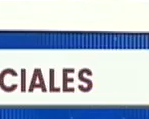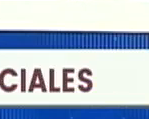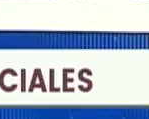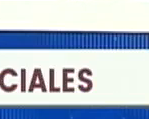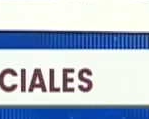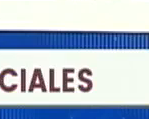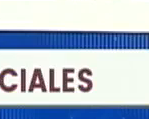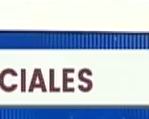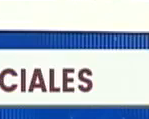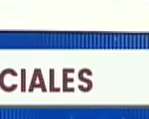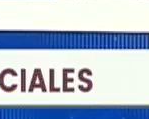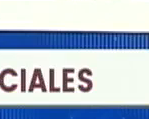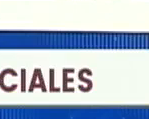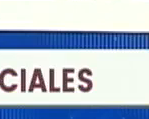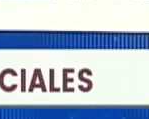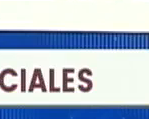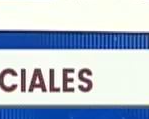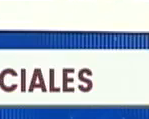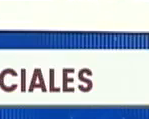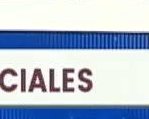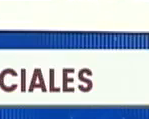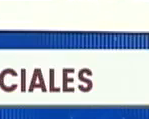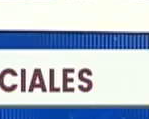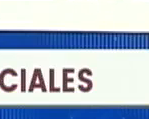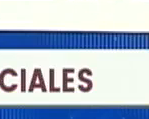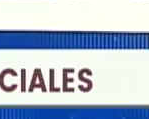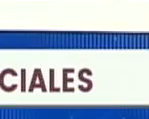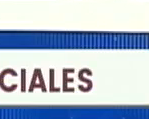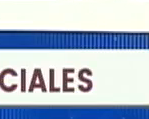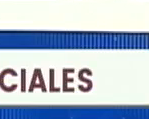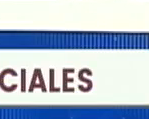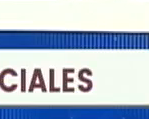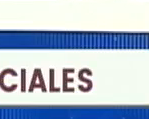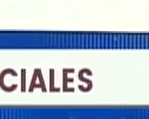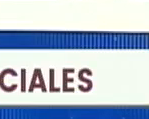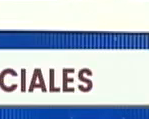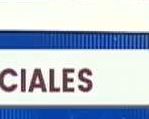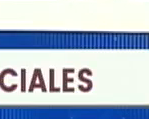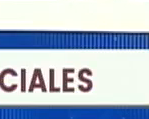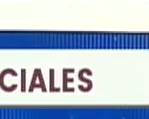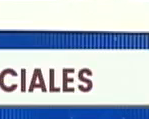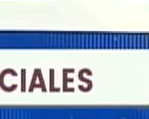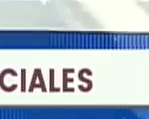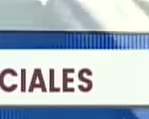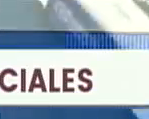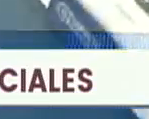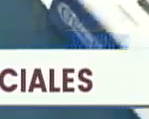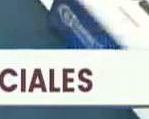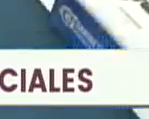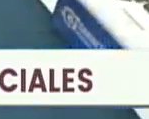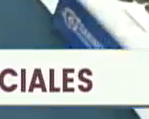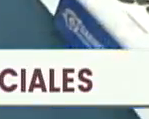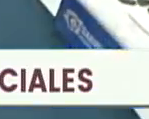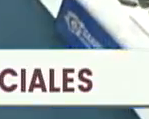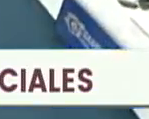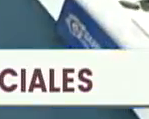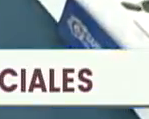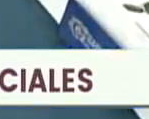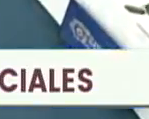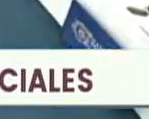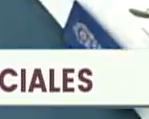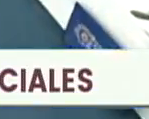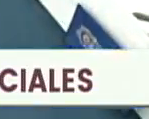ser humano en el centro, poniendo a la mujer en el centro, al joven, al niño, a la niña, al hombre, poniéndolo